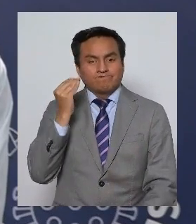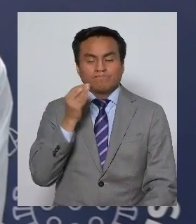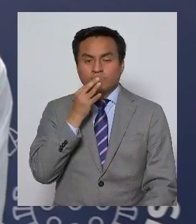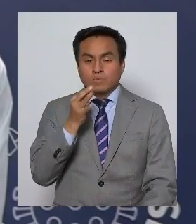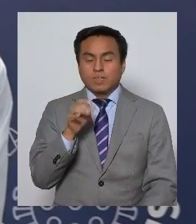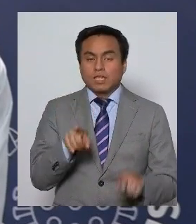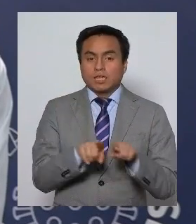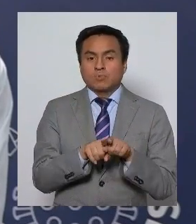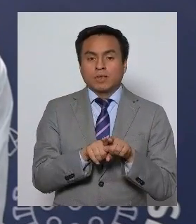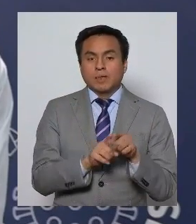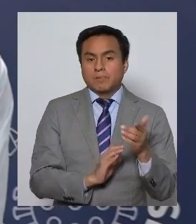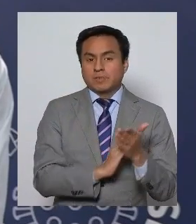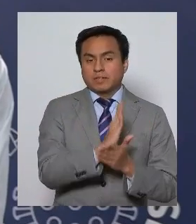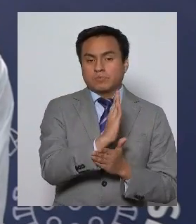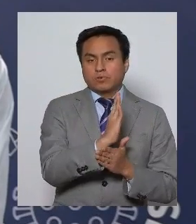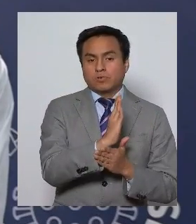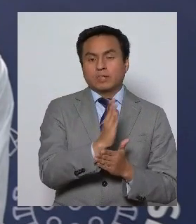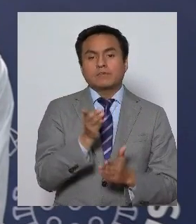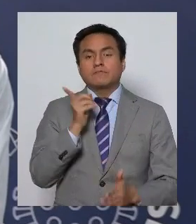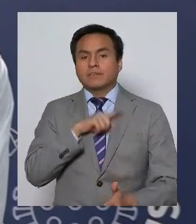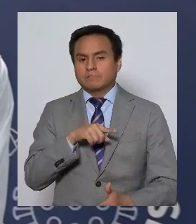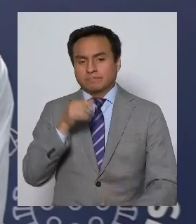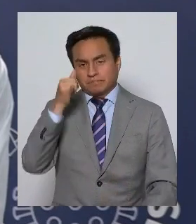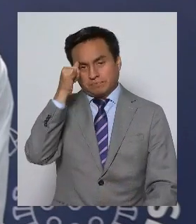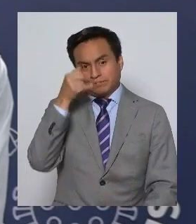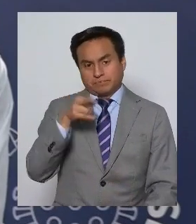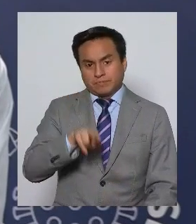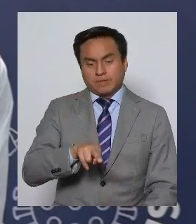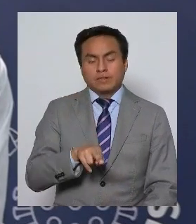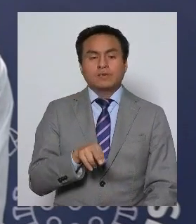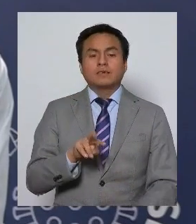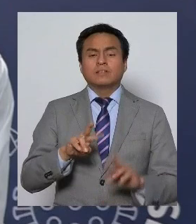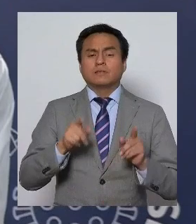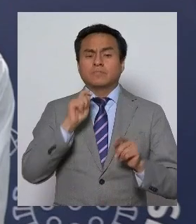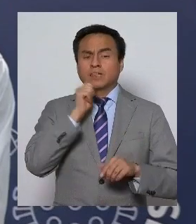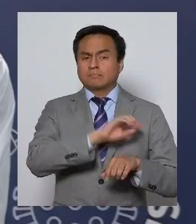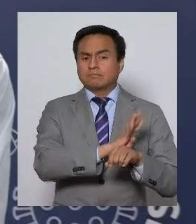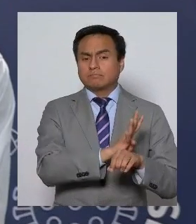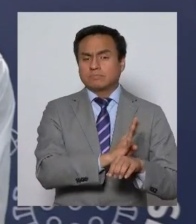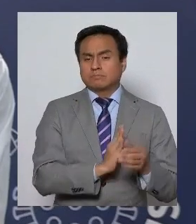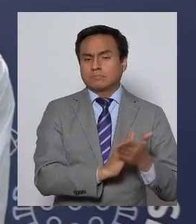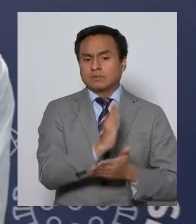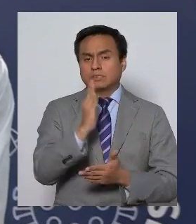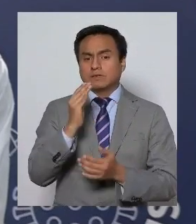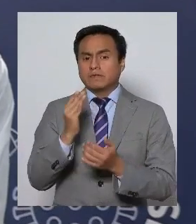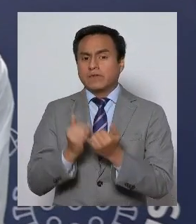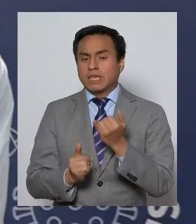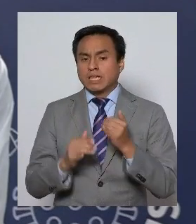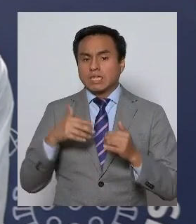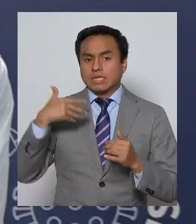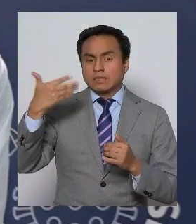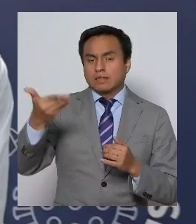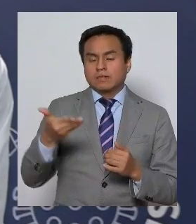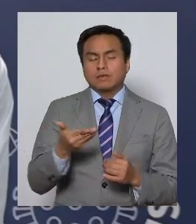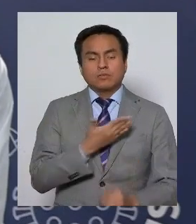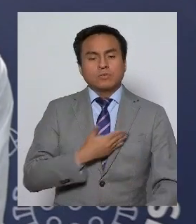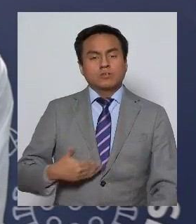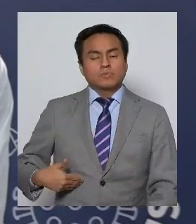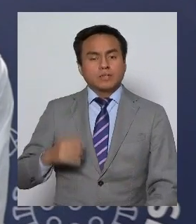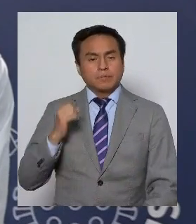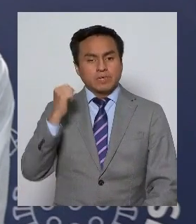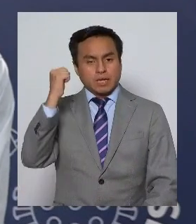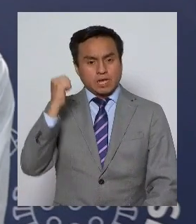tiene un principio y un fin, y perdón que repita. Y en ese sentido, el gobierno, el presidente Piñera,